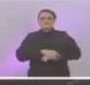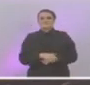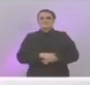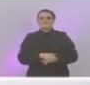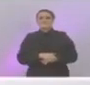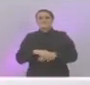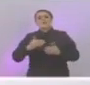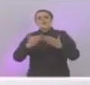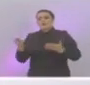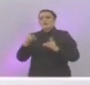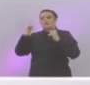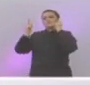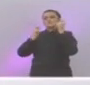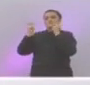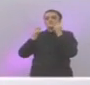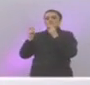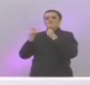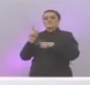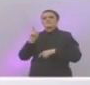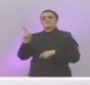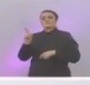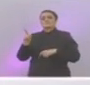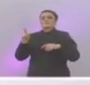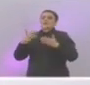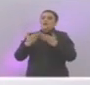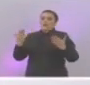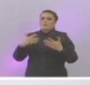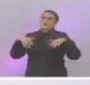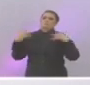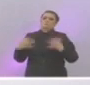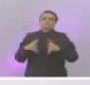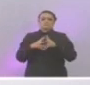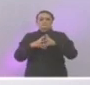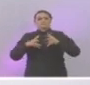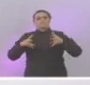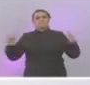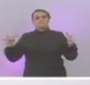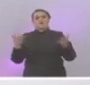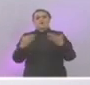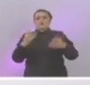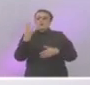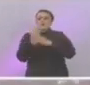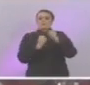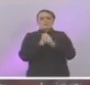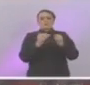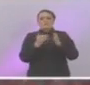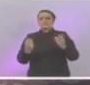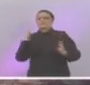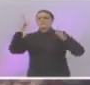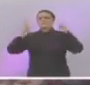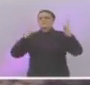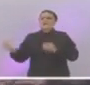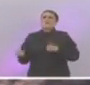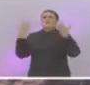Y nuestro sector turístico está en plena expansión. En estos 4 años nos han visitado